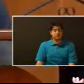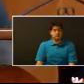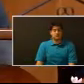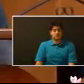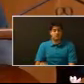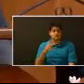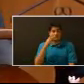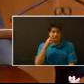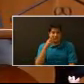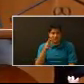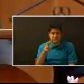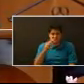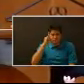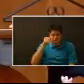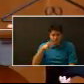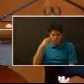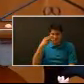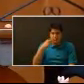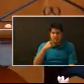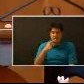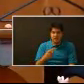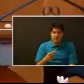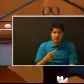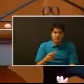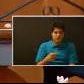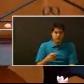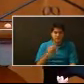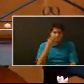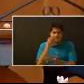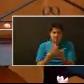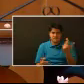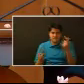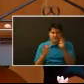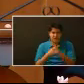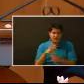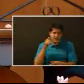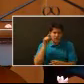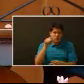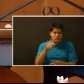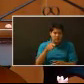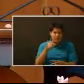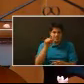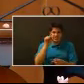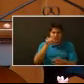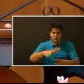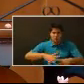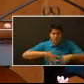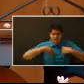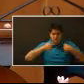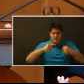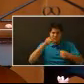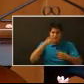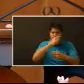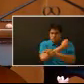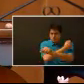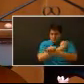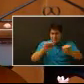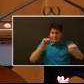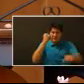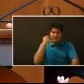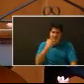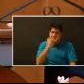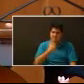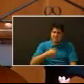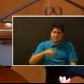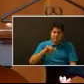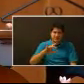Y mirándole Jehová le dijo, ve con esta tu fuerza y salvarás a Israel de la